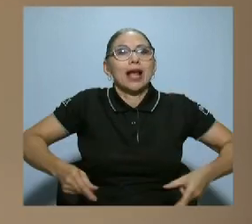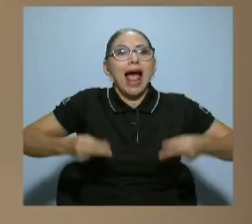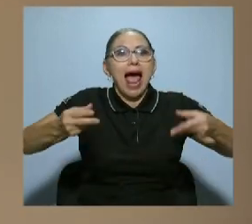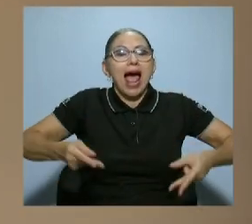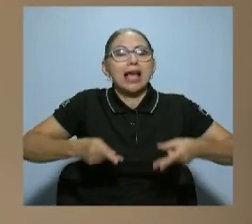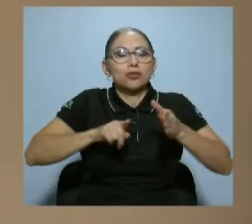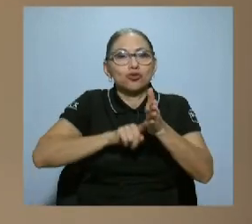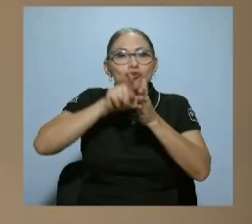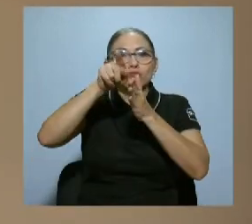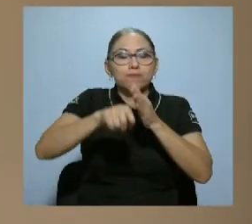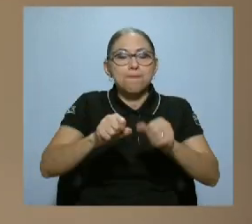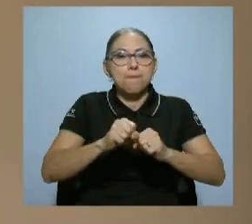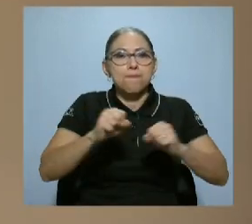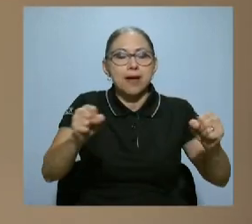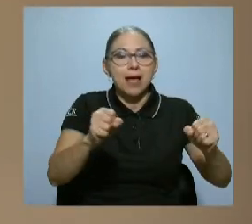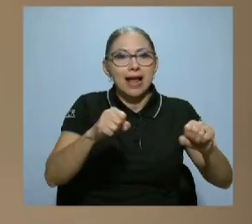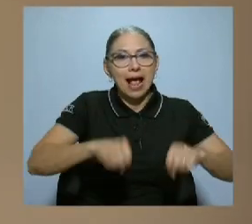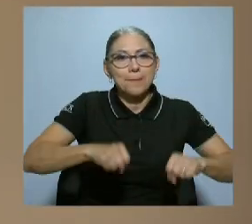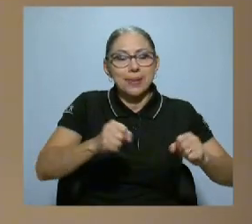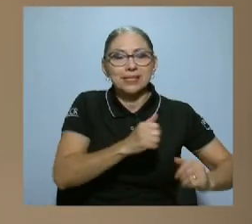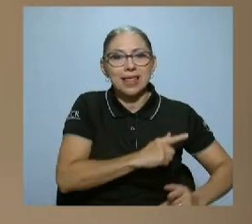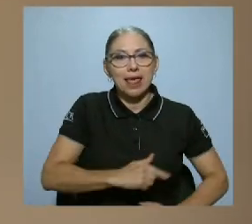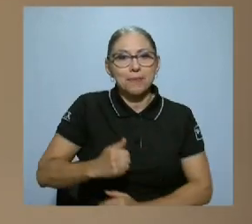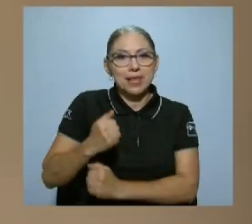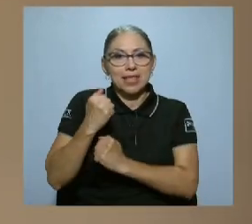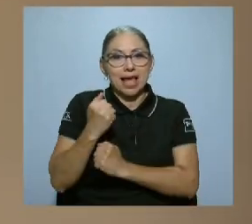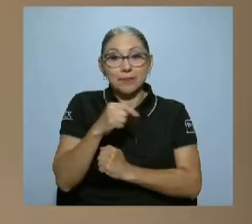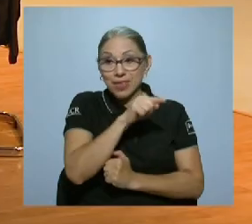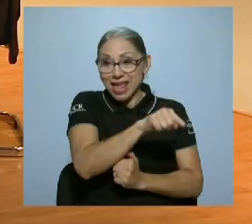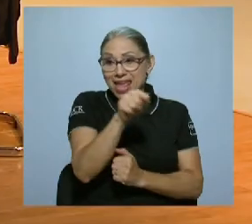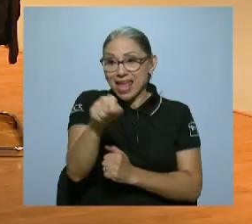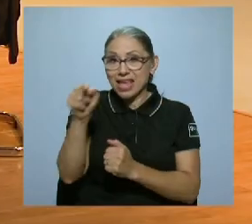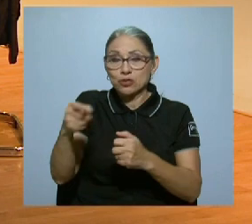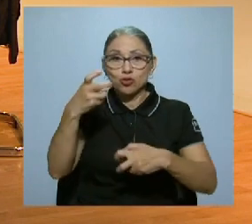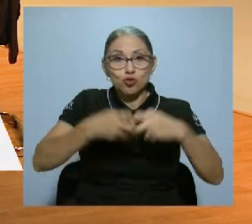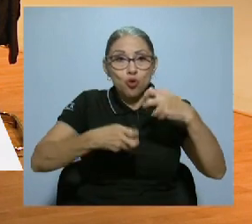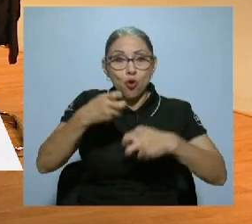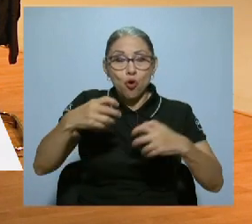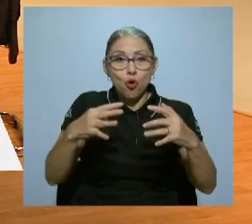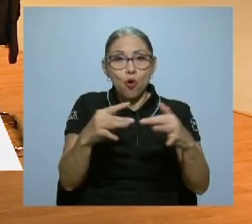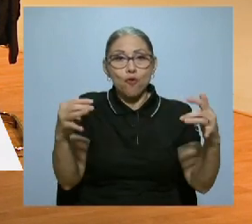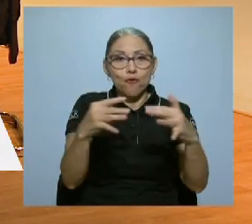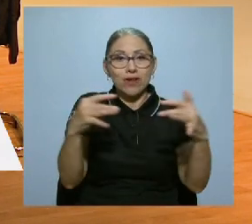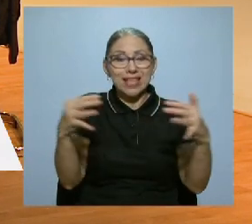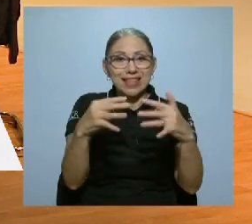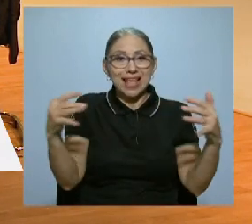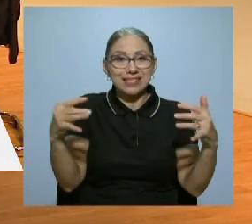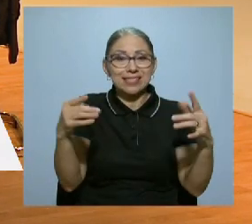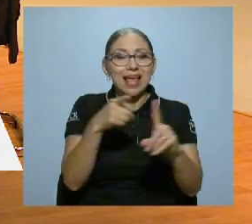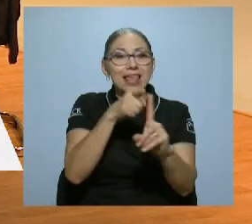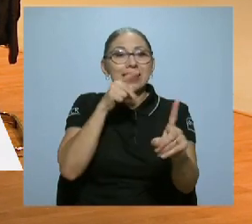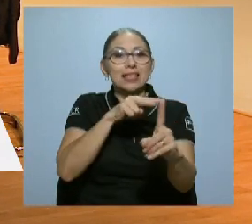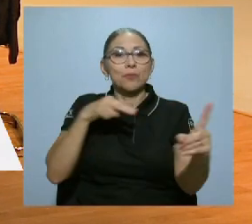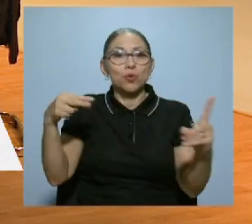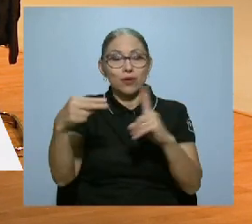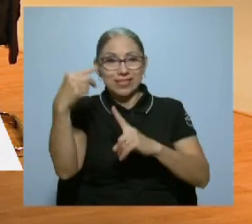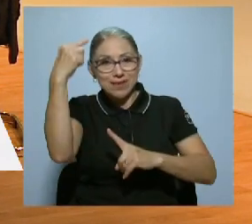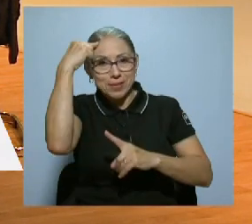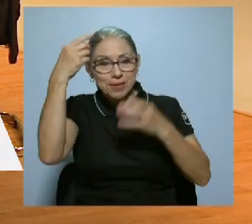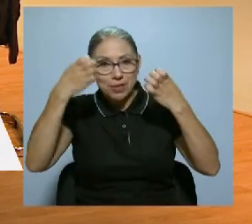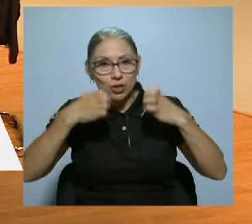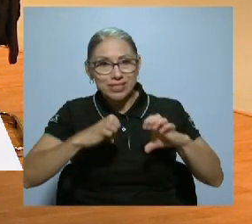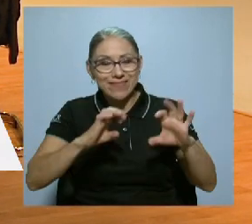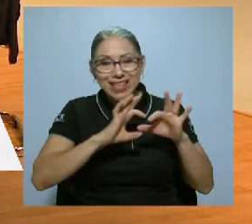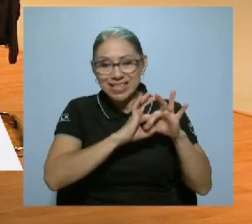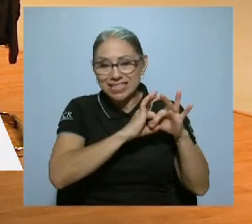ya que usted quería que tomáramos los conflictos tiene una relación íntima desde el punto de vista de pensamiento estratégico con